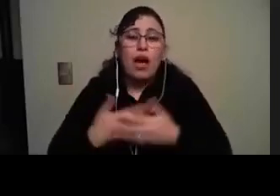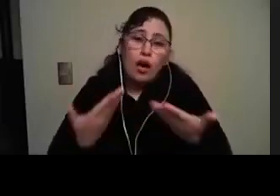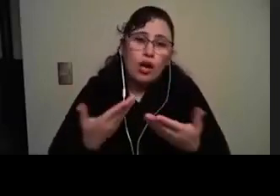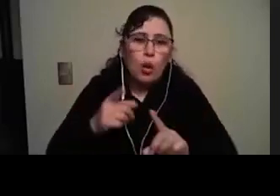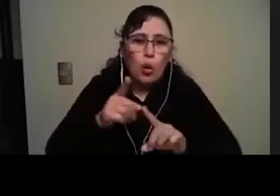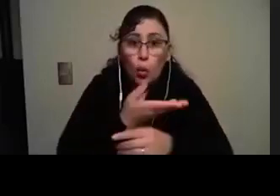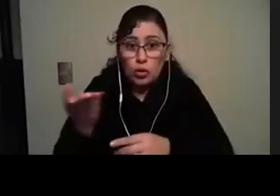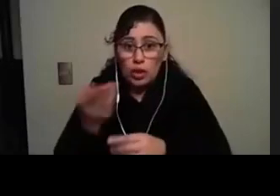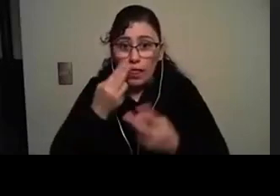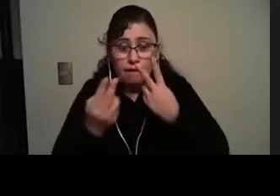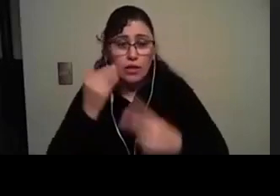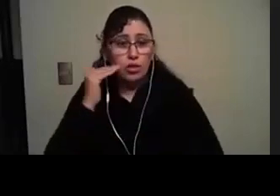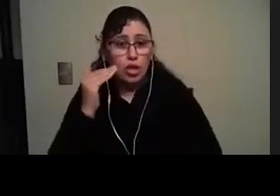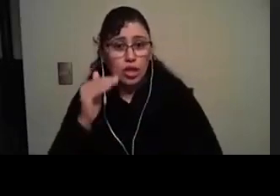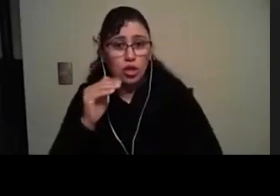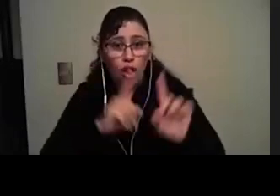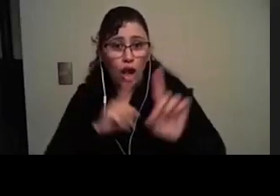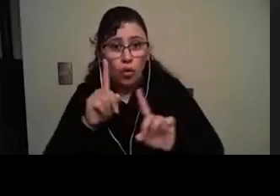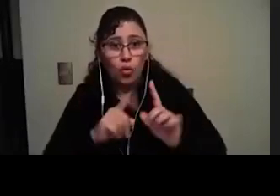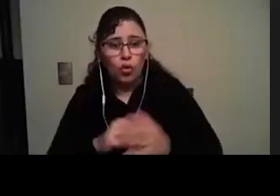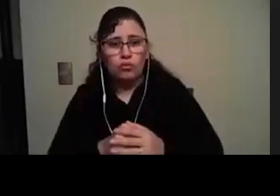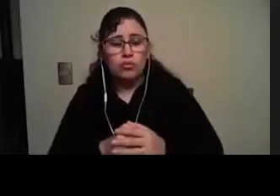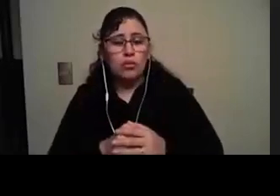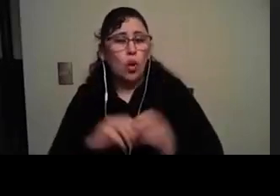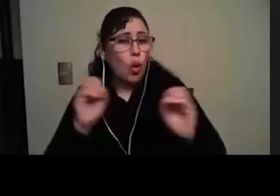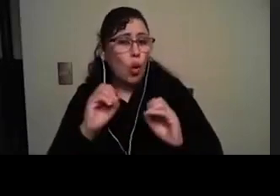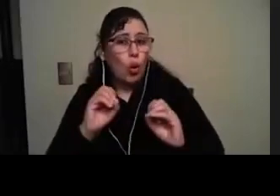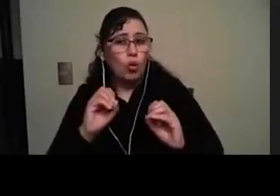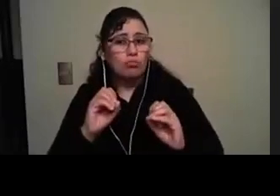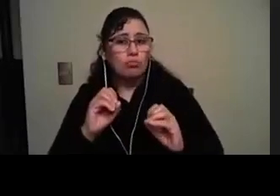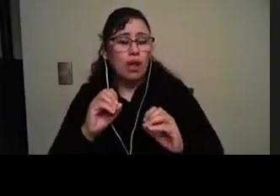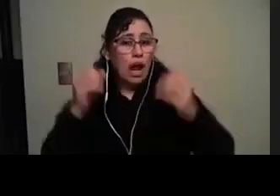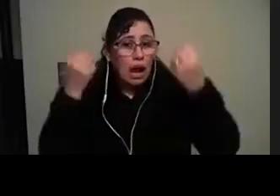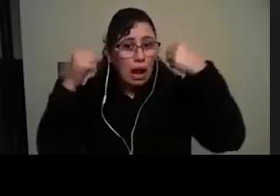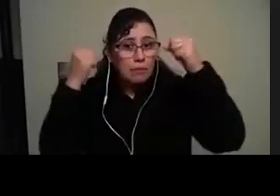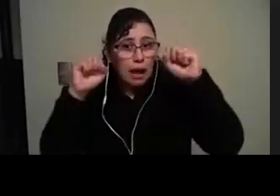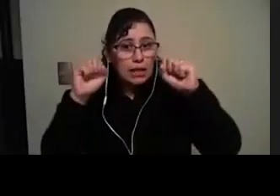así o ha tratado a alguien o ha tenido la posibilidad de estar cerca también, todas